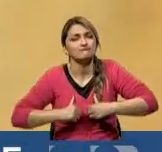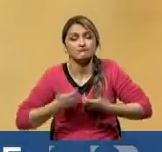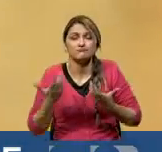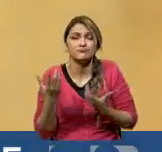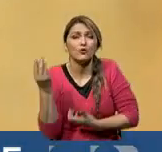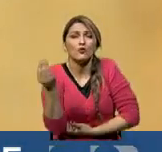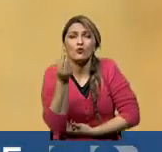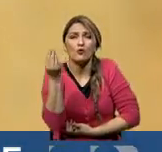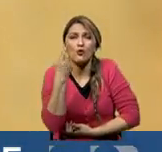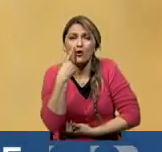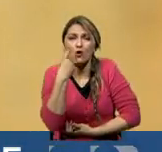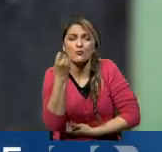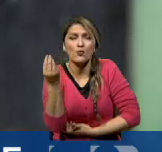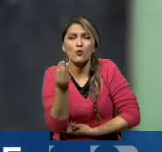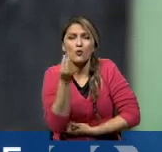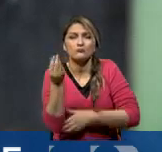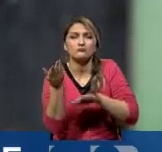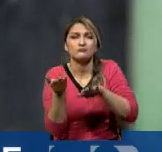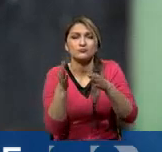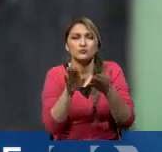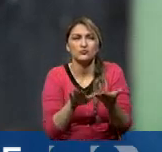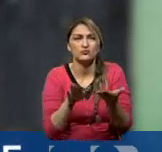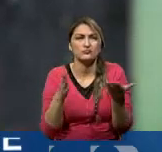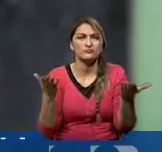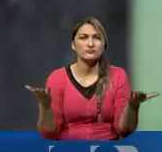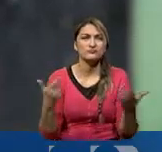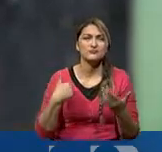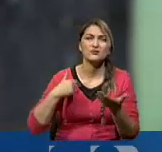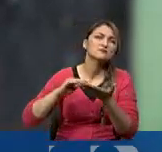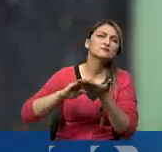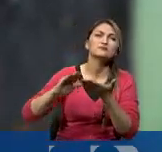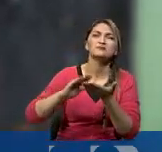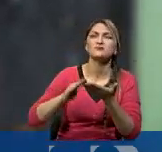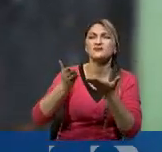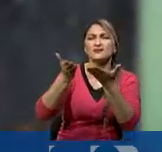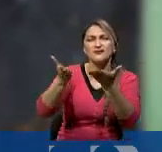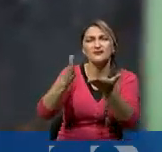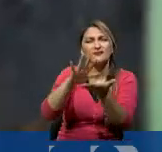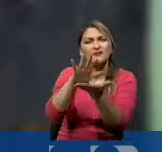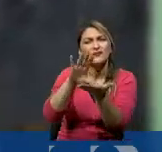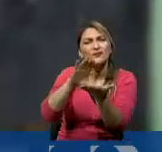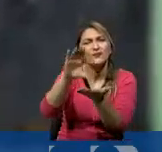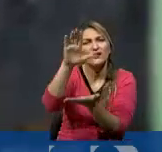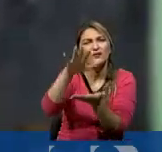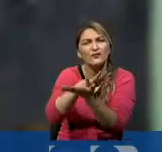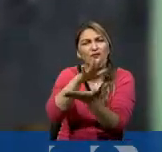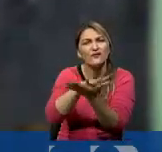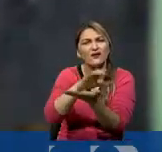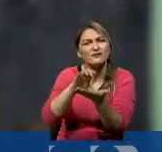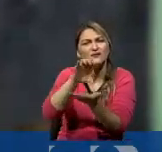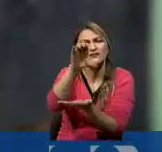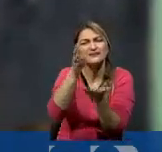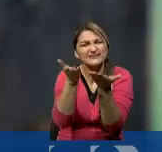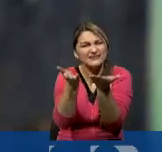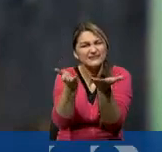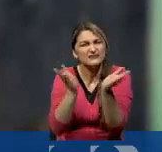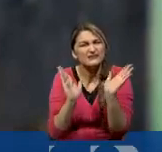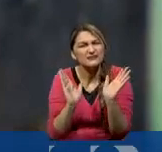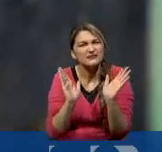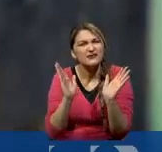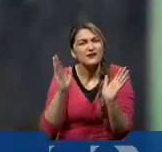en la Roldós, en el norte de Quito. ¿Cómo es posible que una institución, ni un profesor,